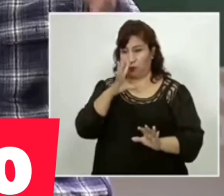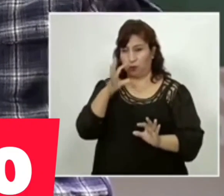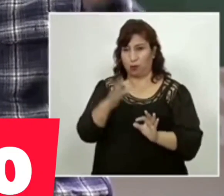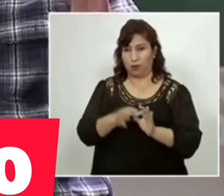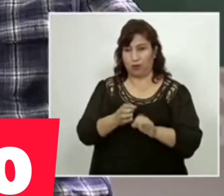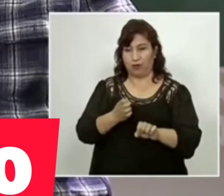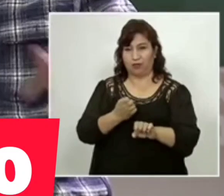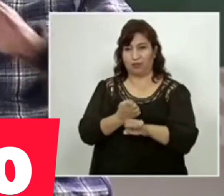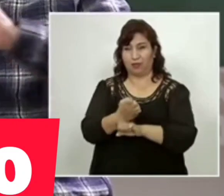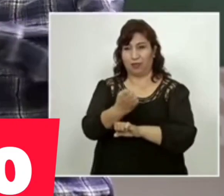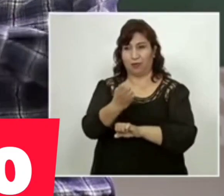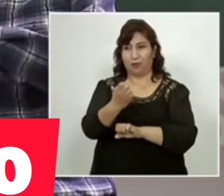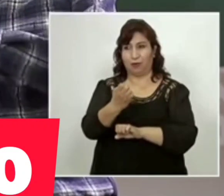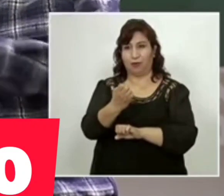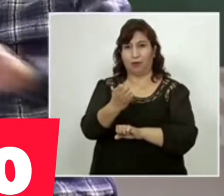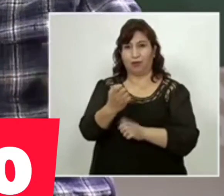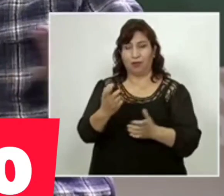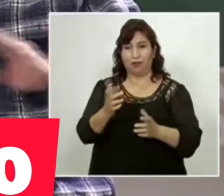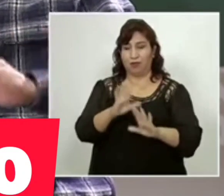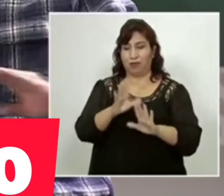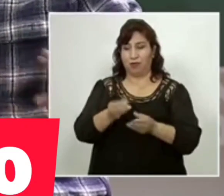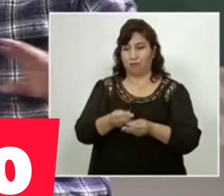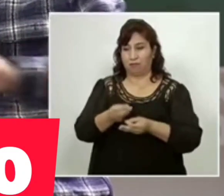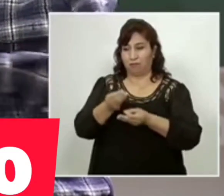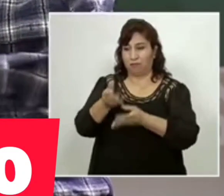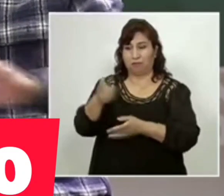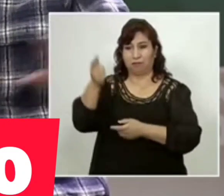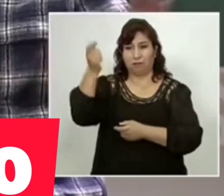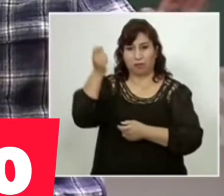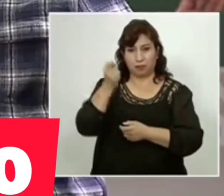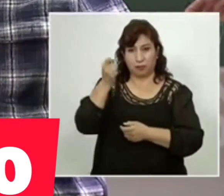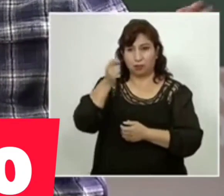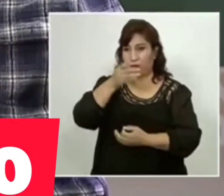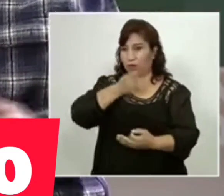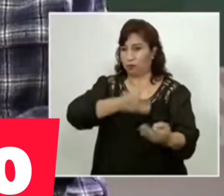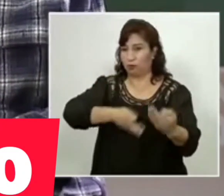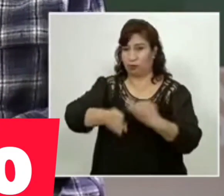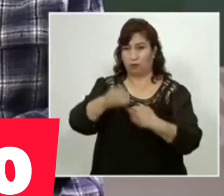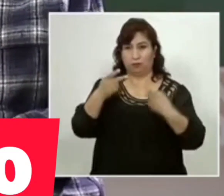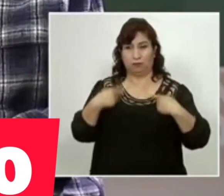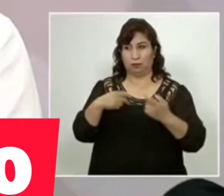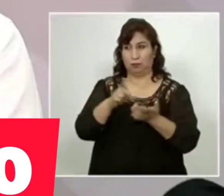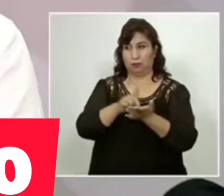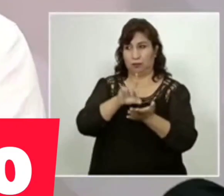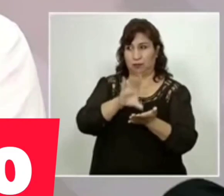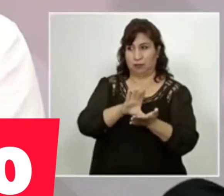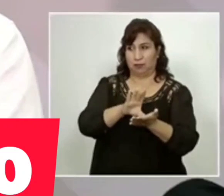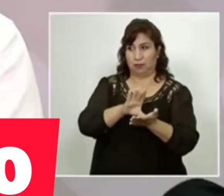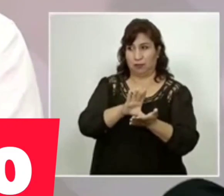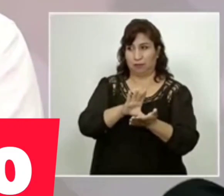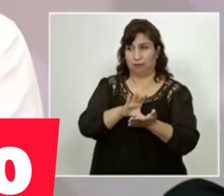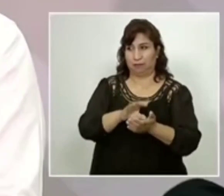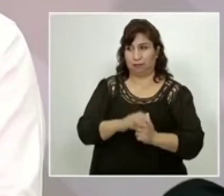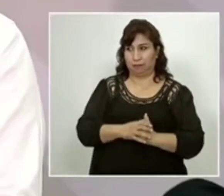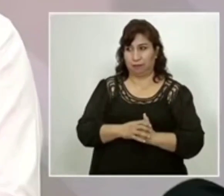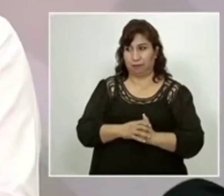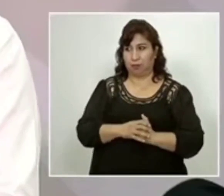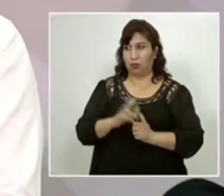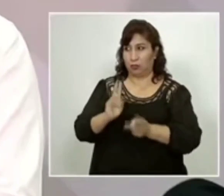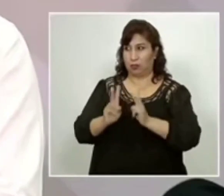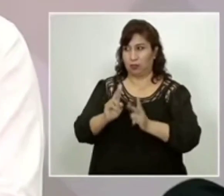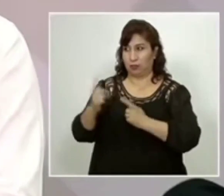estado que le da pensión a todos los discapacitados. Lo